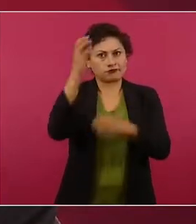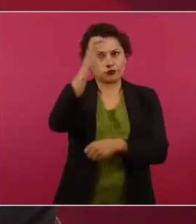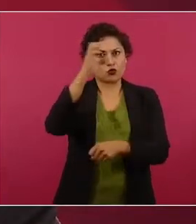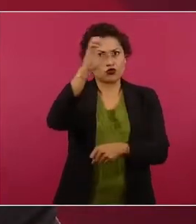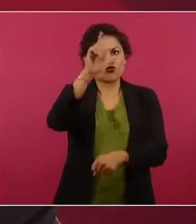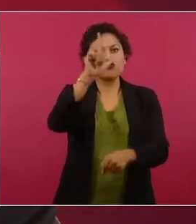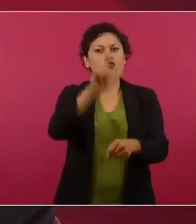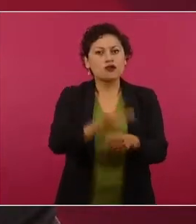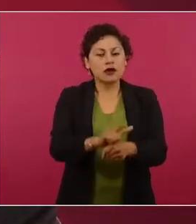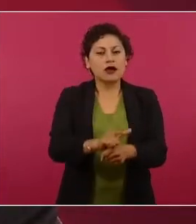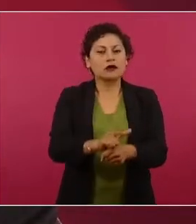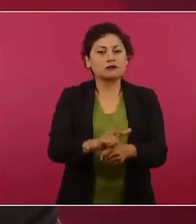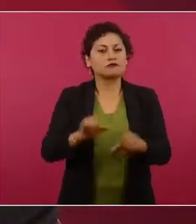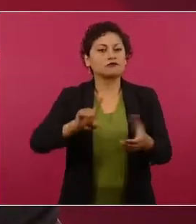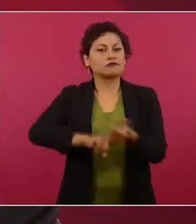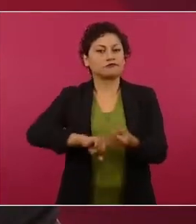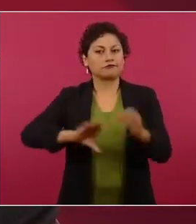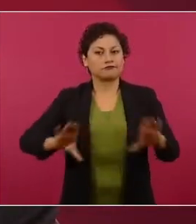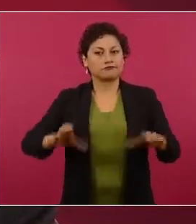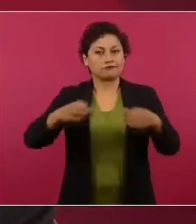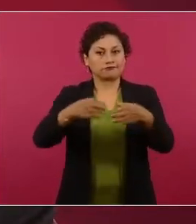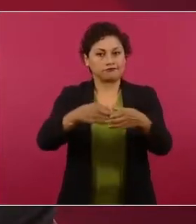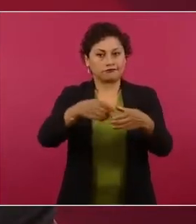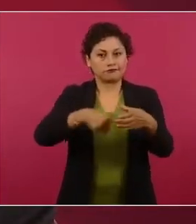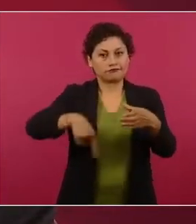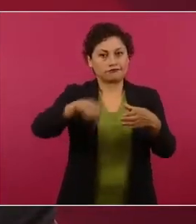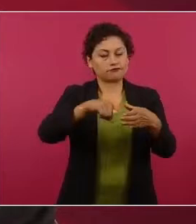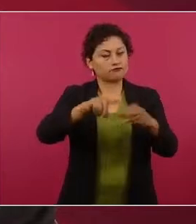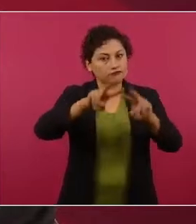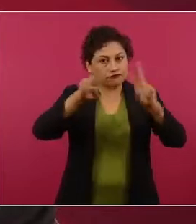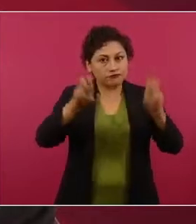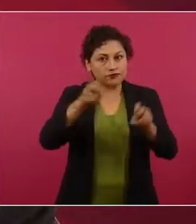activa de las comunidades en relación a la salud.